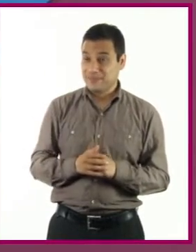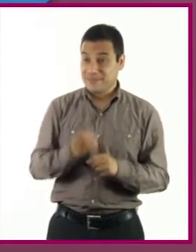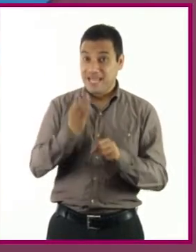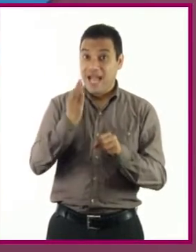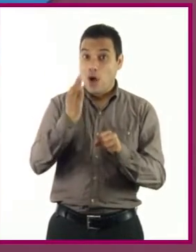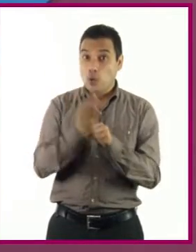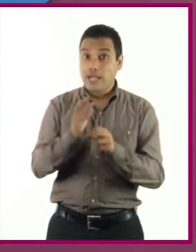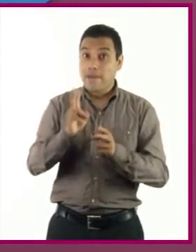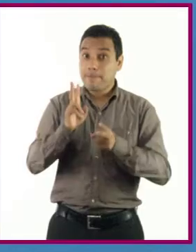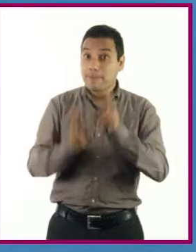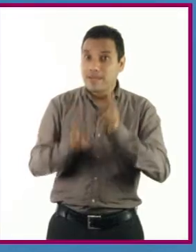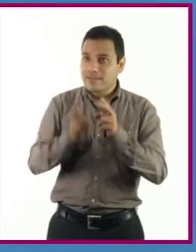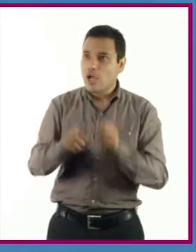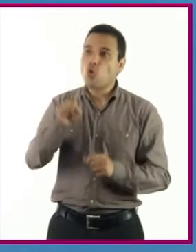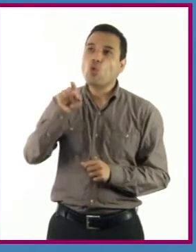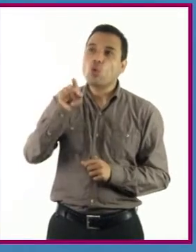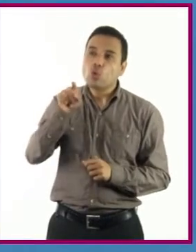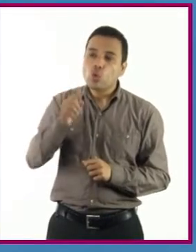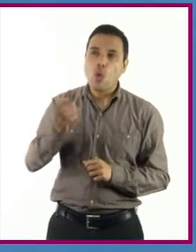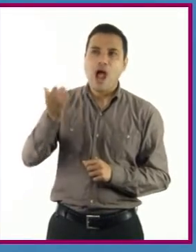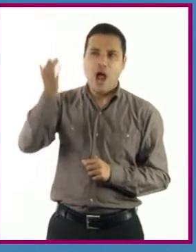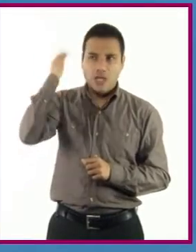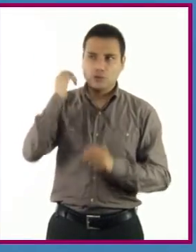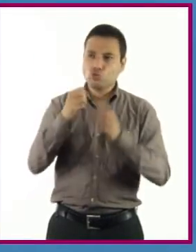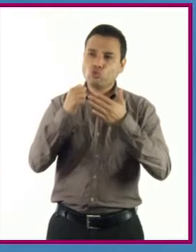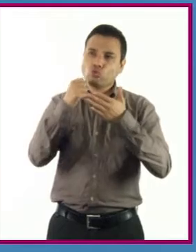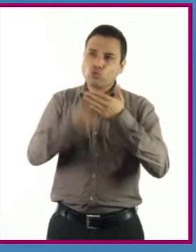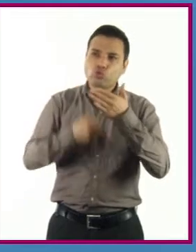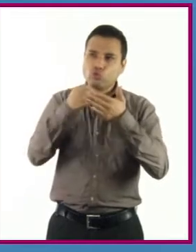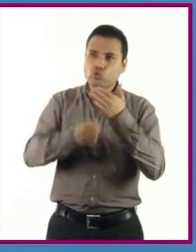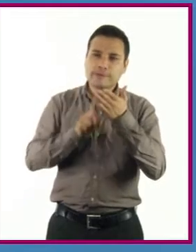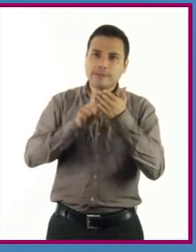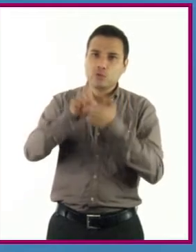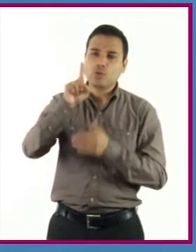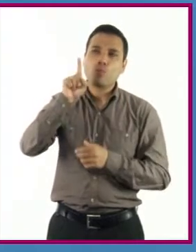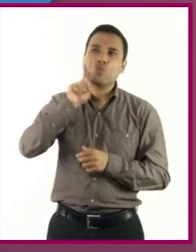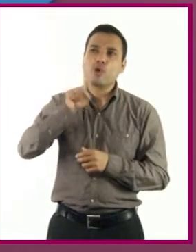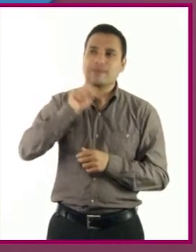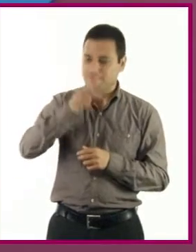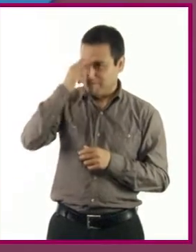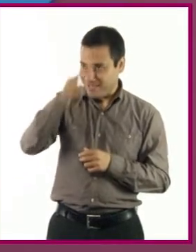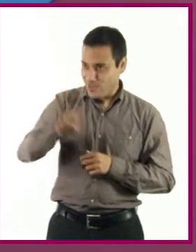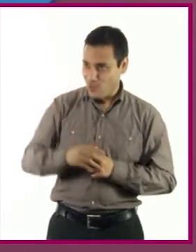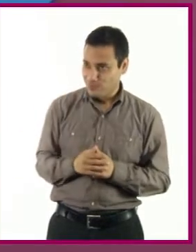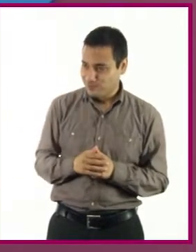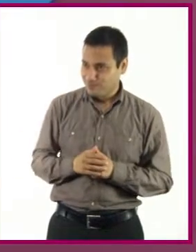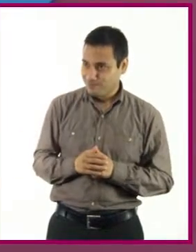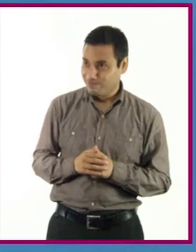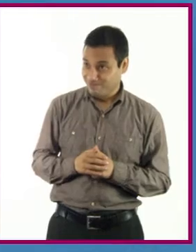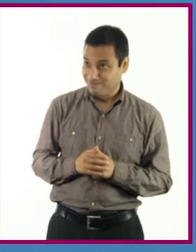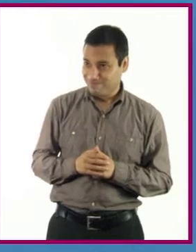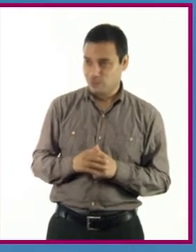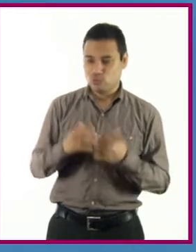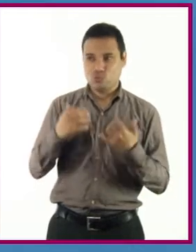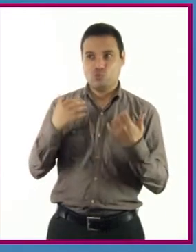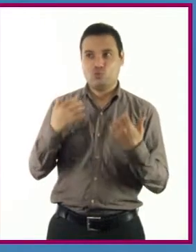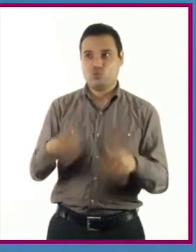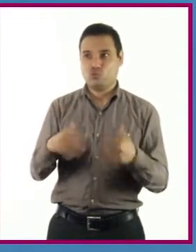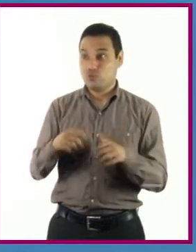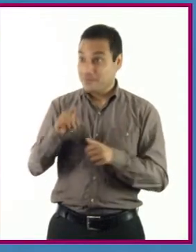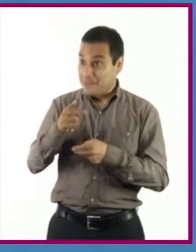Estábamos hablando de su participación en la lucha por los derechos de las mujeres en México. Ya que la tenemos con